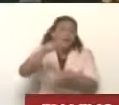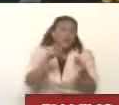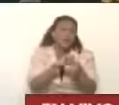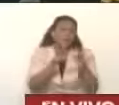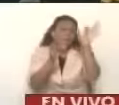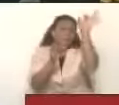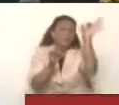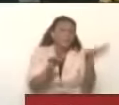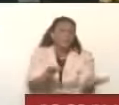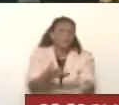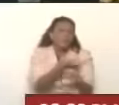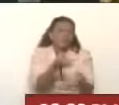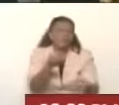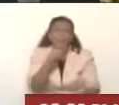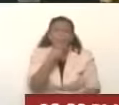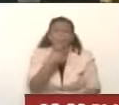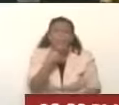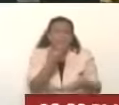impecable,